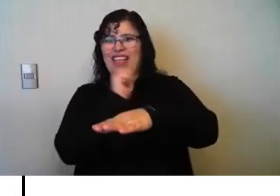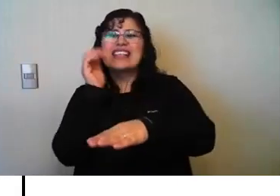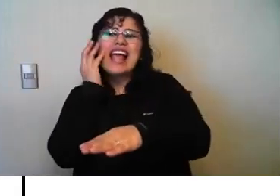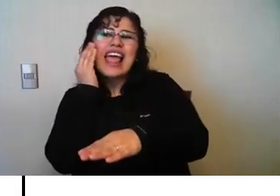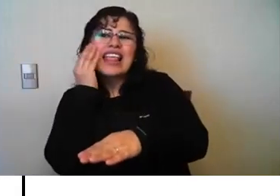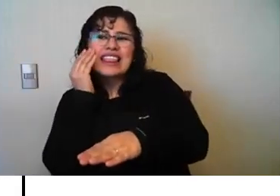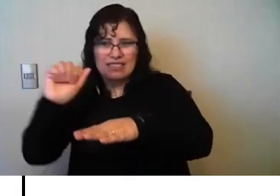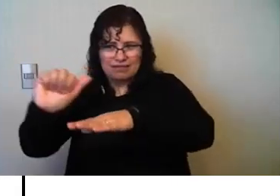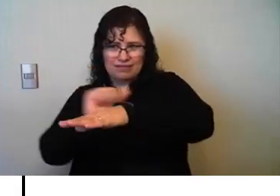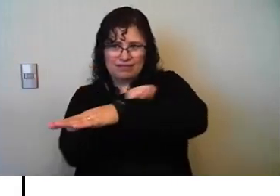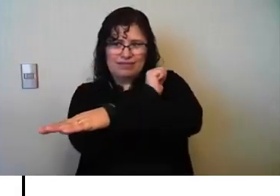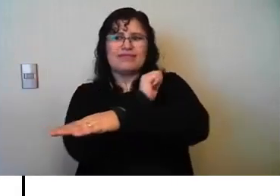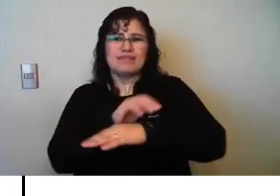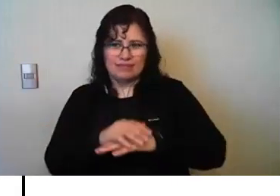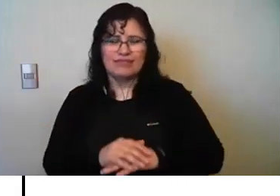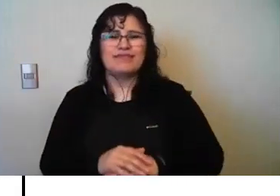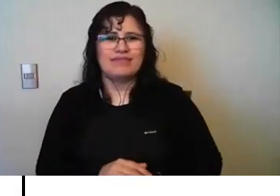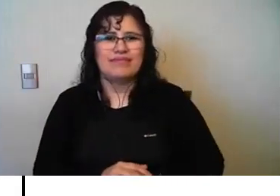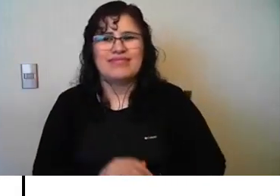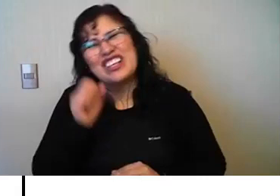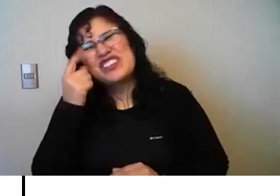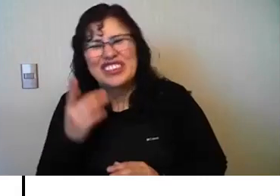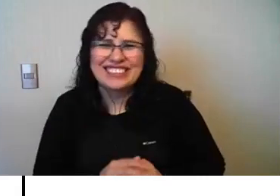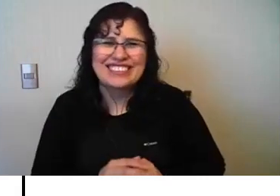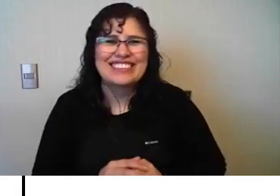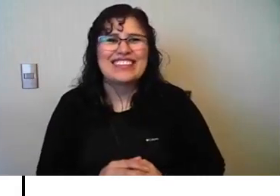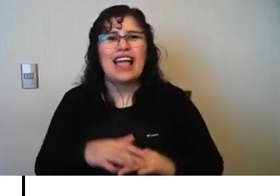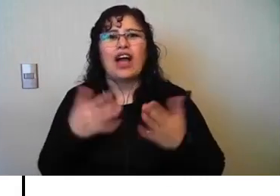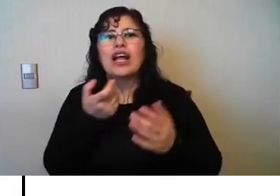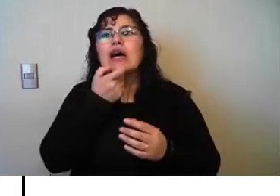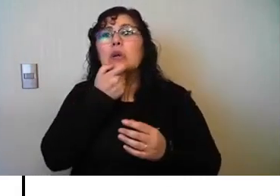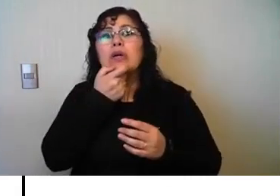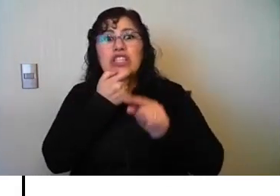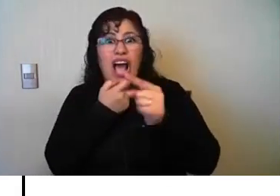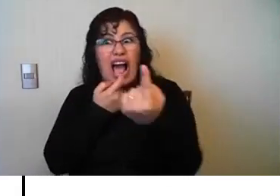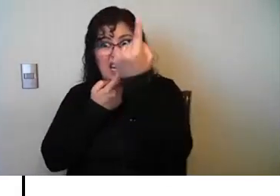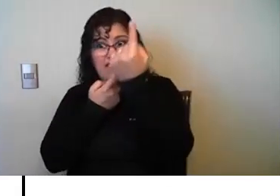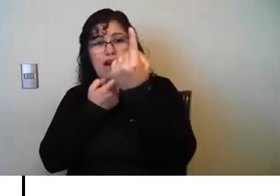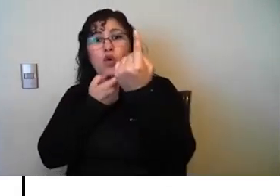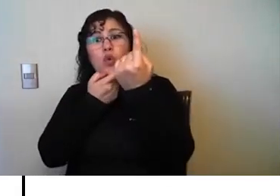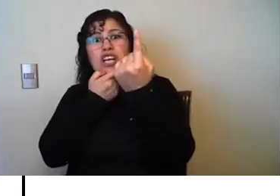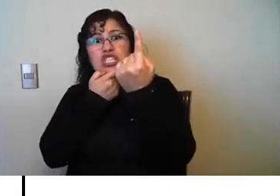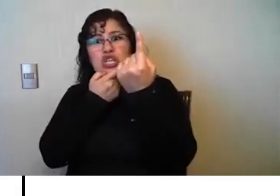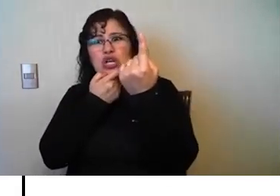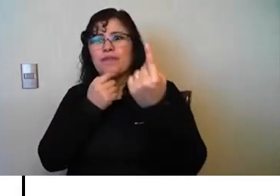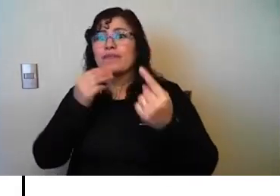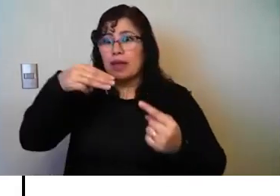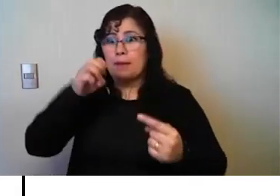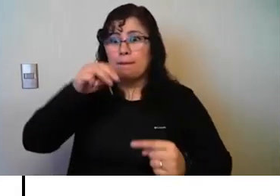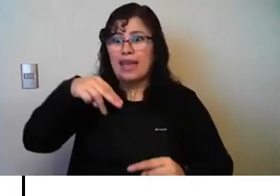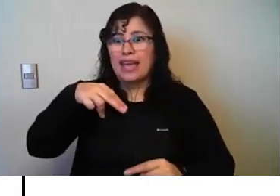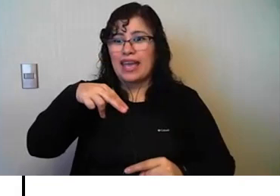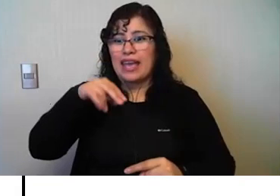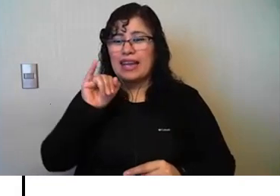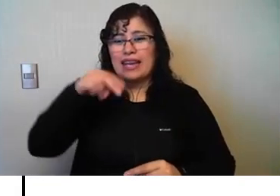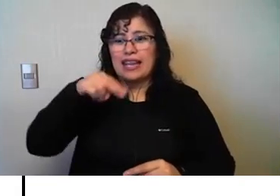molecular, desde lo más acá está el hueso, ¿cierto? Acá está la meninge y el hueso. Esta es la parte más superficial. Una